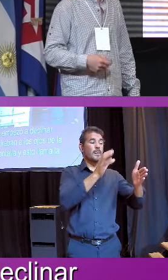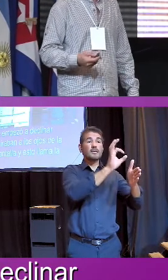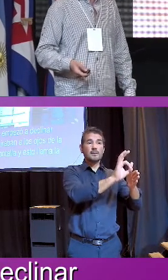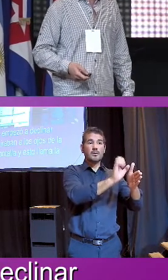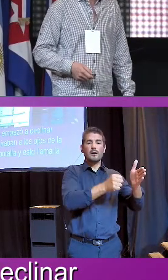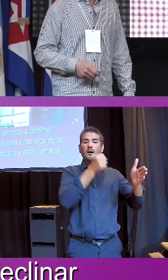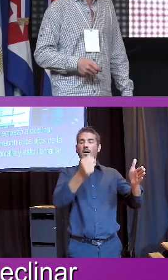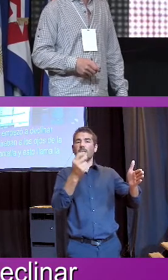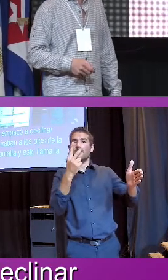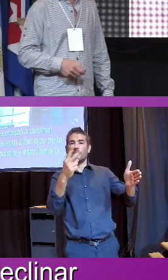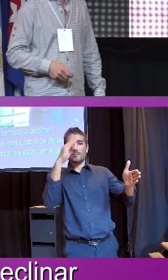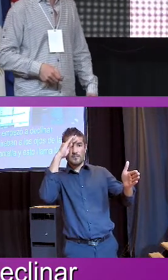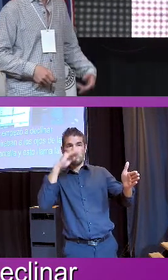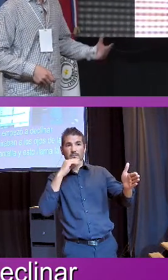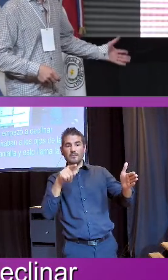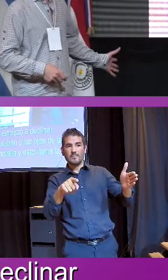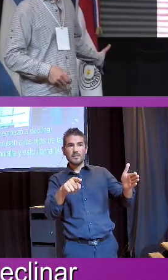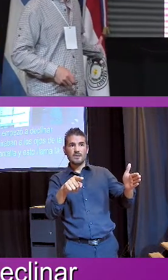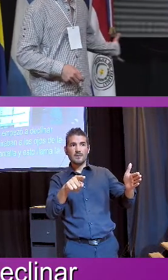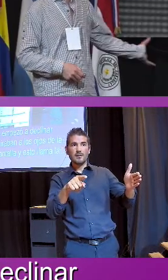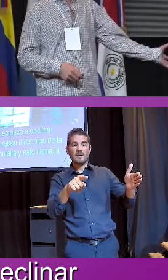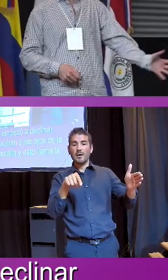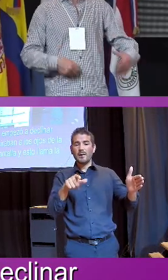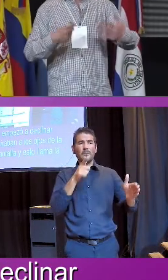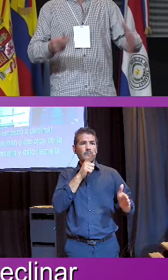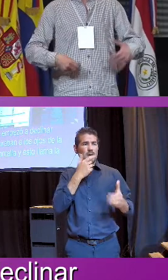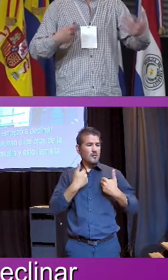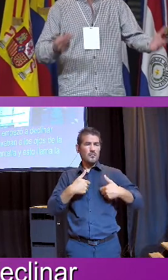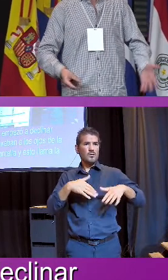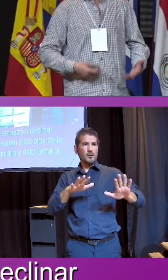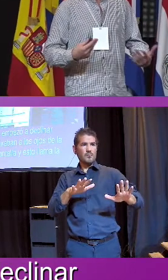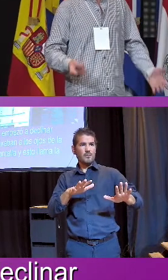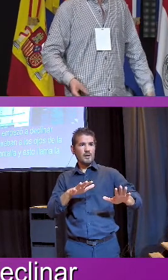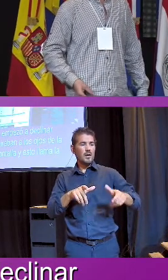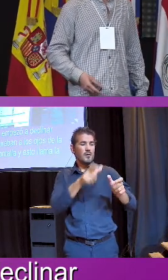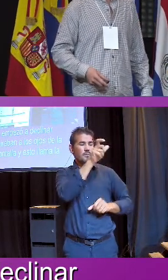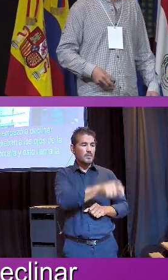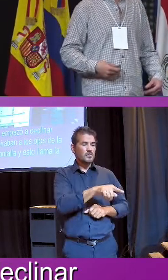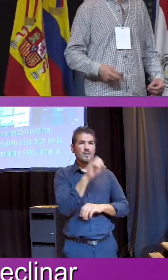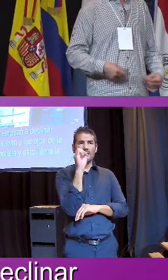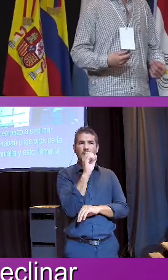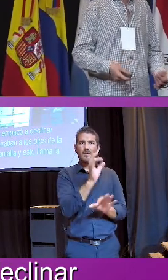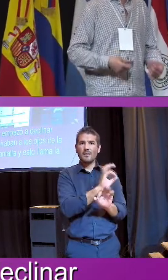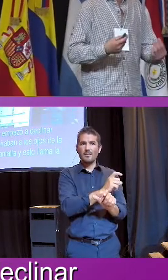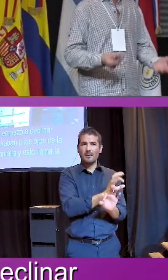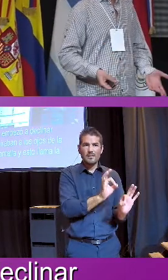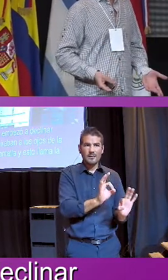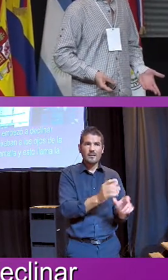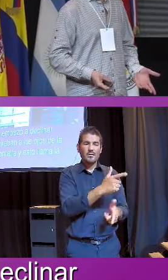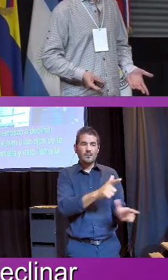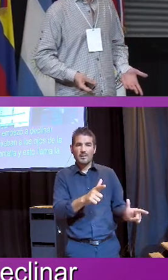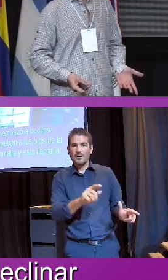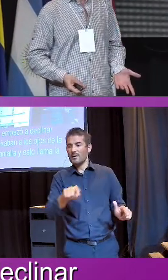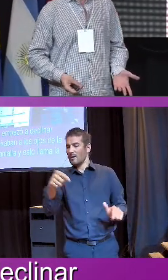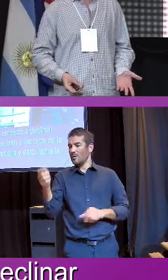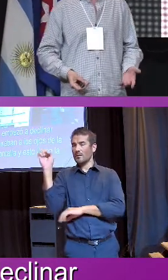Eso también llama un poco la atención. A partir de este trabajo hay toda una línea que año tras año va avanzando en tratar de entender qué pasa